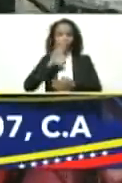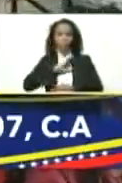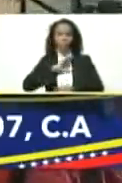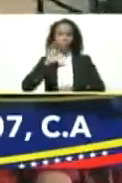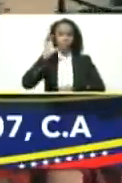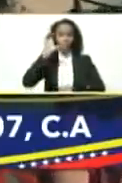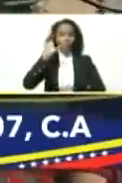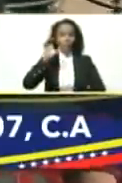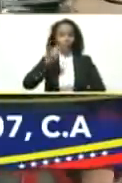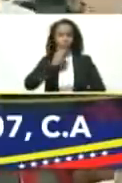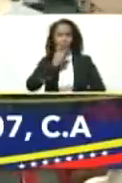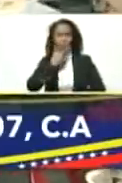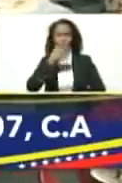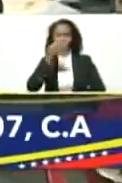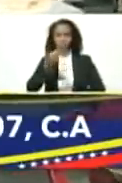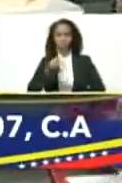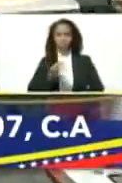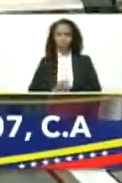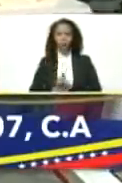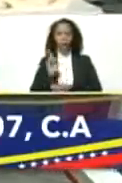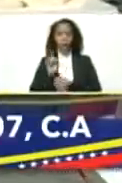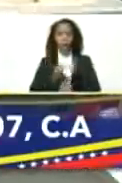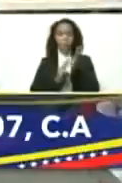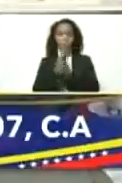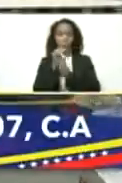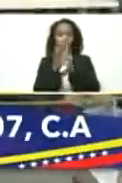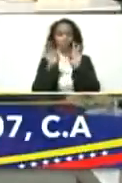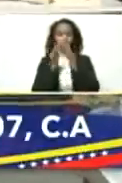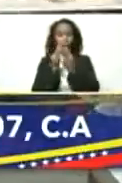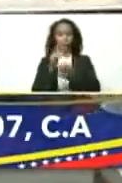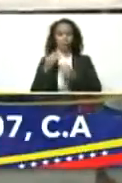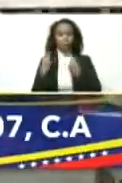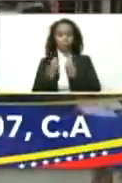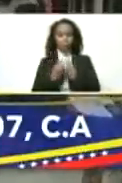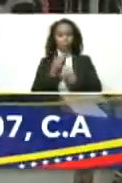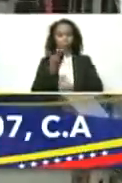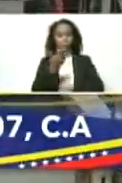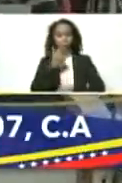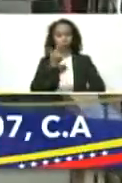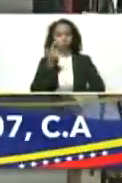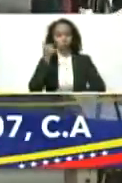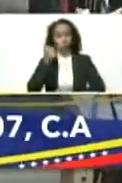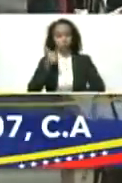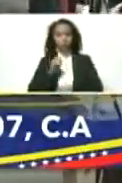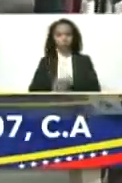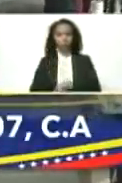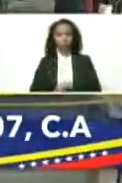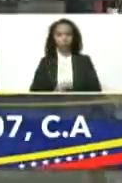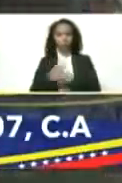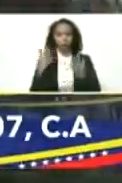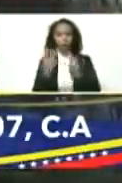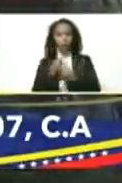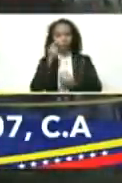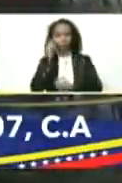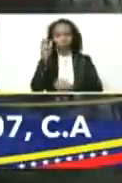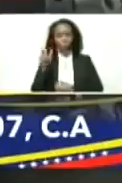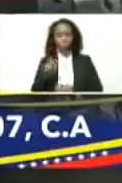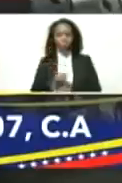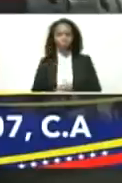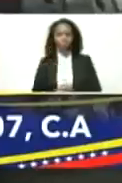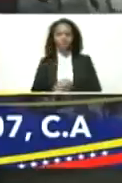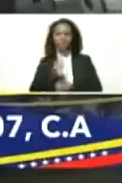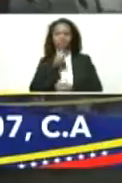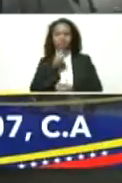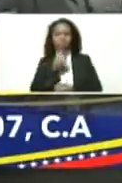bella y segura. Este es un emprendimiento familiar, me acompaña, como usted bien lo ha dicho, el compañero Ernesto Reyes, quien es